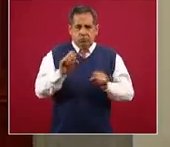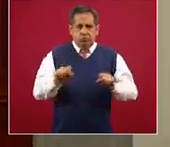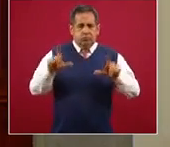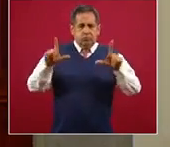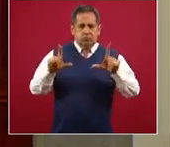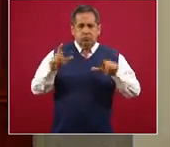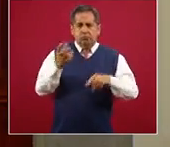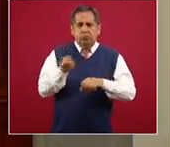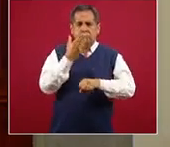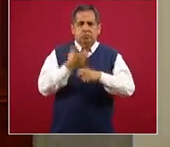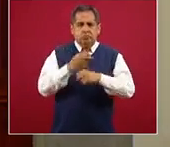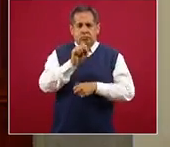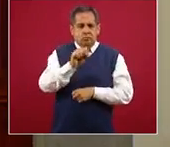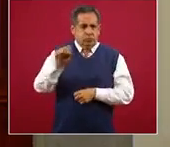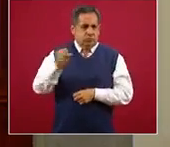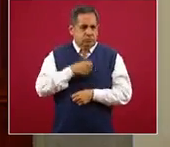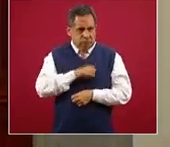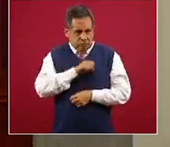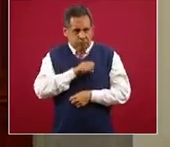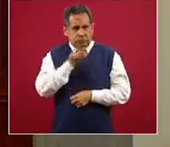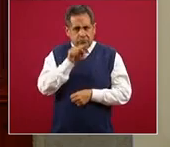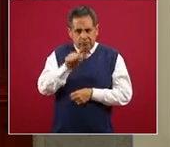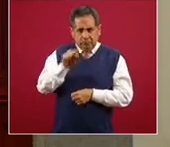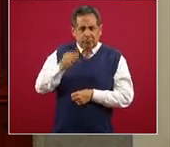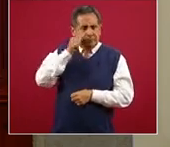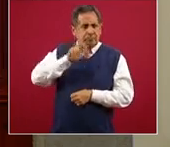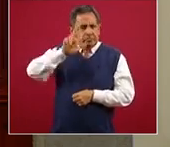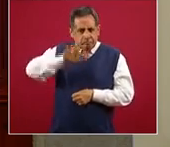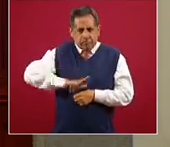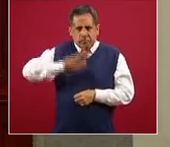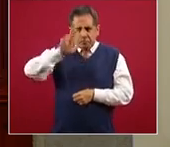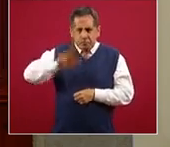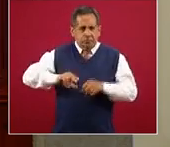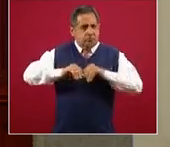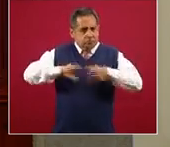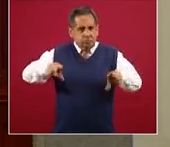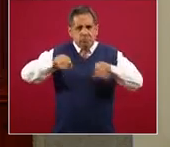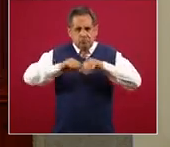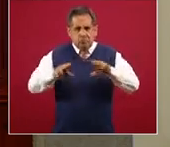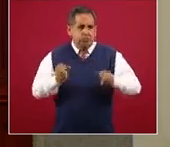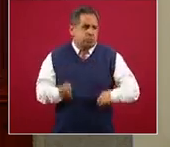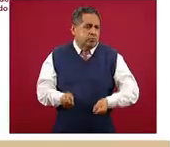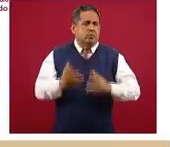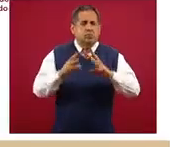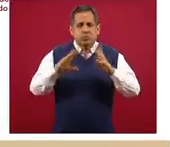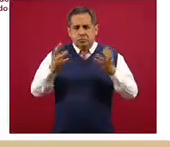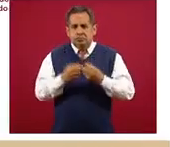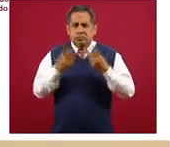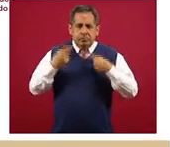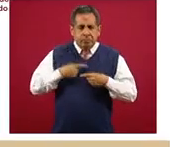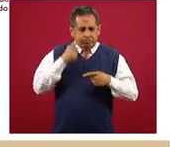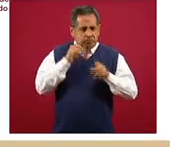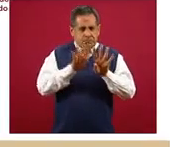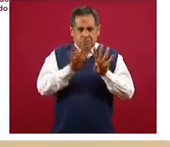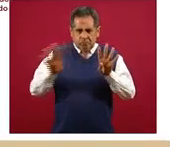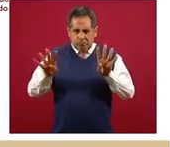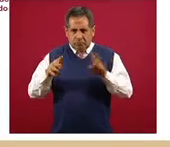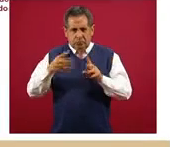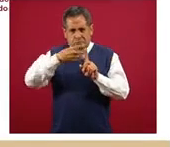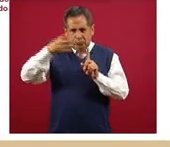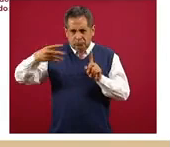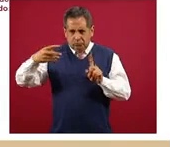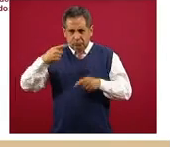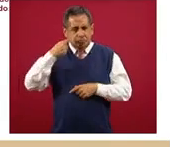la Secretaría de Salud. Todos los martes la estamos actualizando y estamos publicando tanto los números como los gráficos. Sin embargo, para